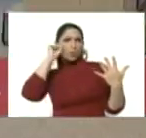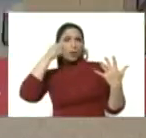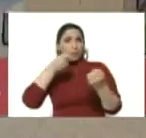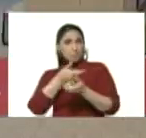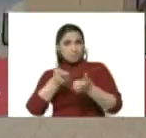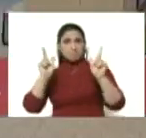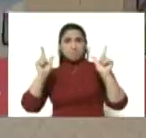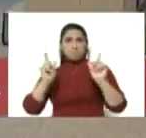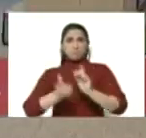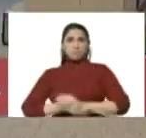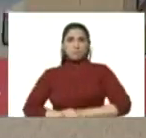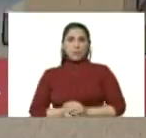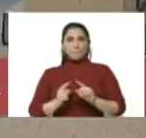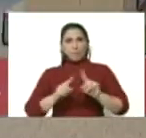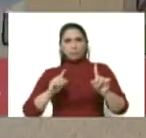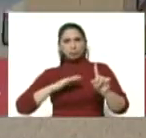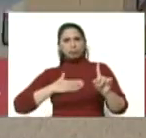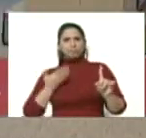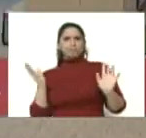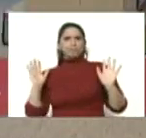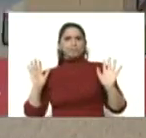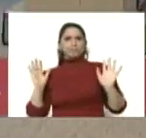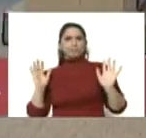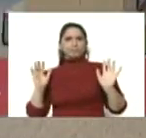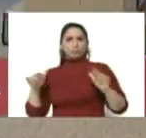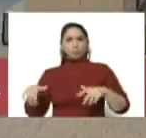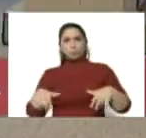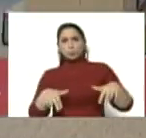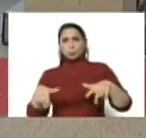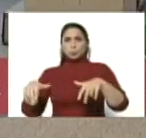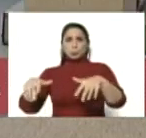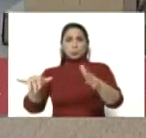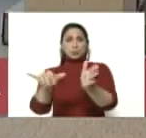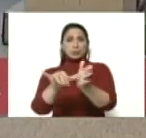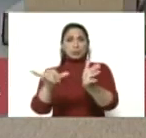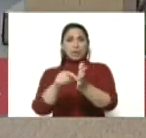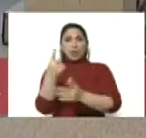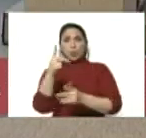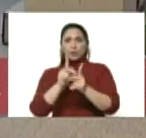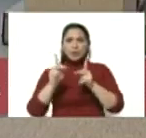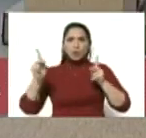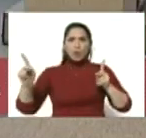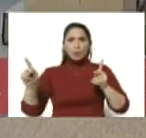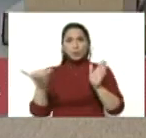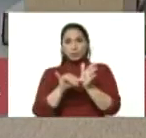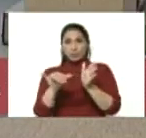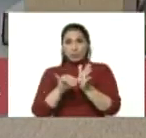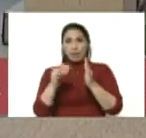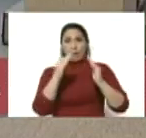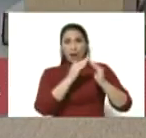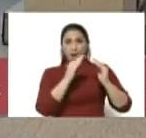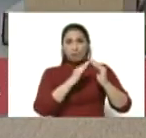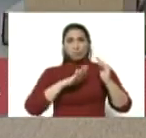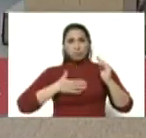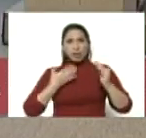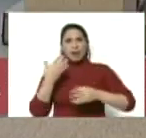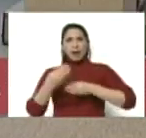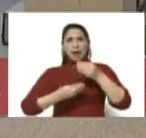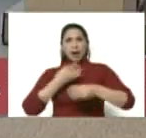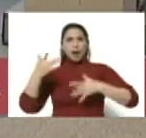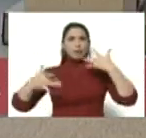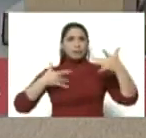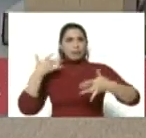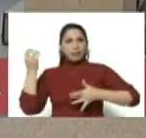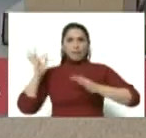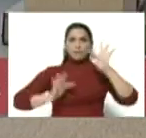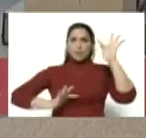permitido para que se pudiera caminar alrededor de 1 kilómetro de su hogar. pudieran hacer actividad física,